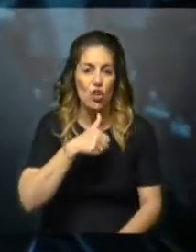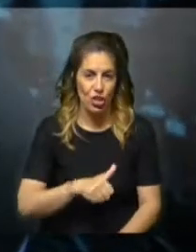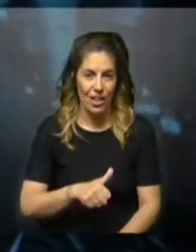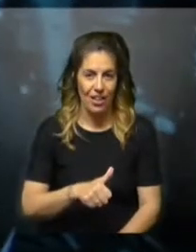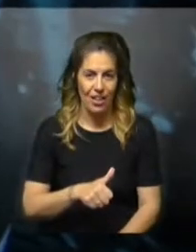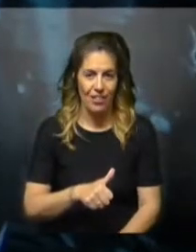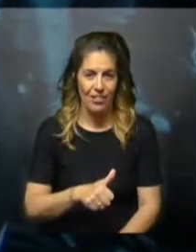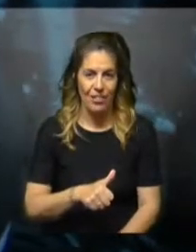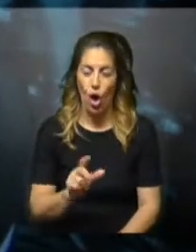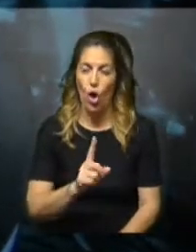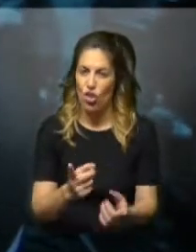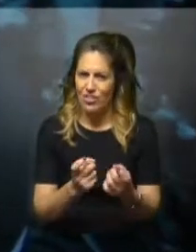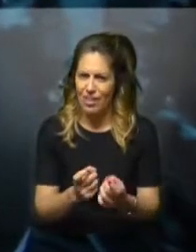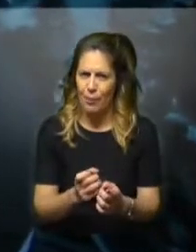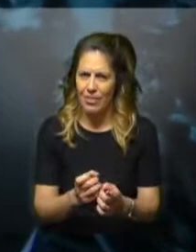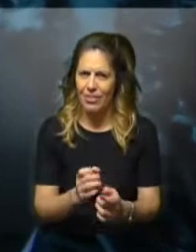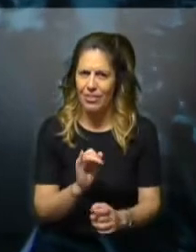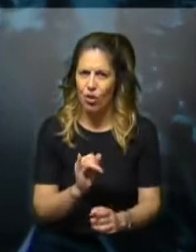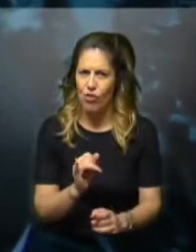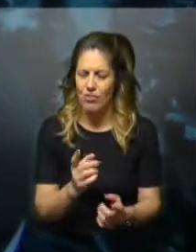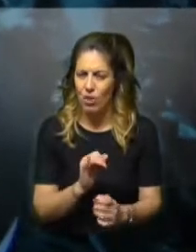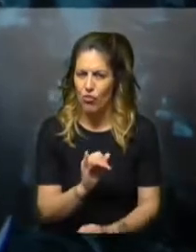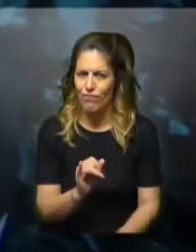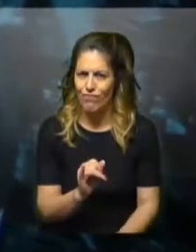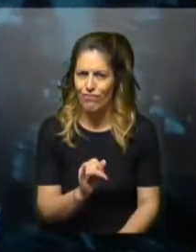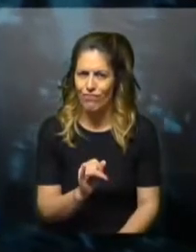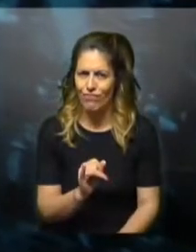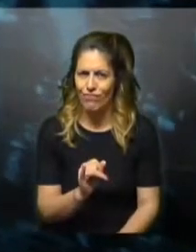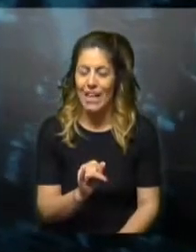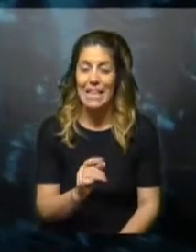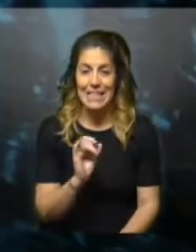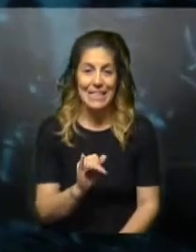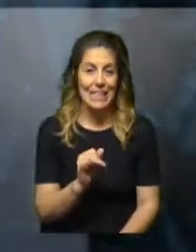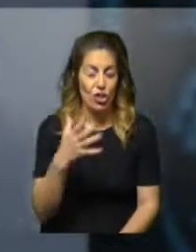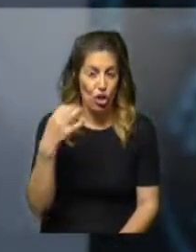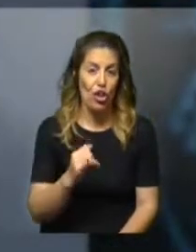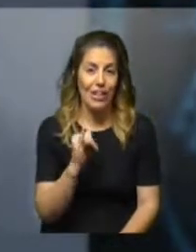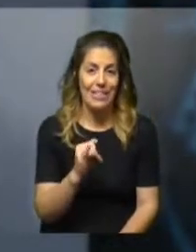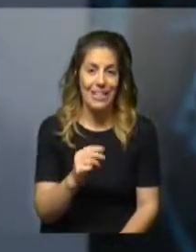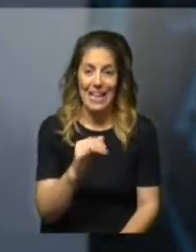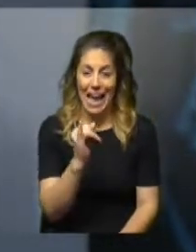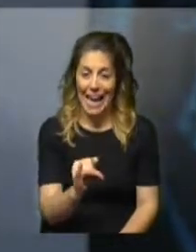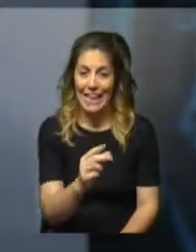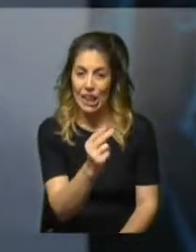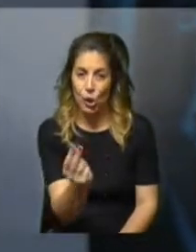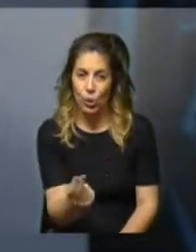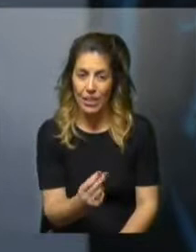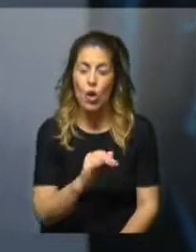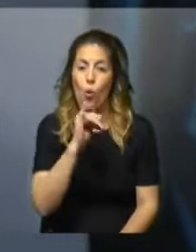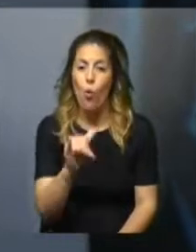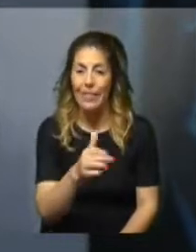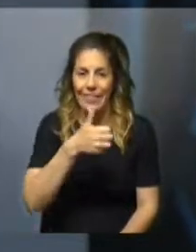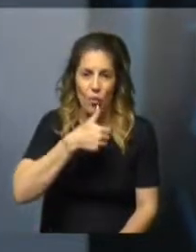o No necesariamente Sí yo creo que sí yo creo que siempre la Ilustración habla cuenta una historia